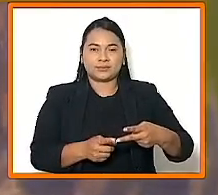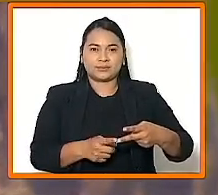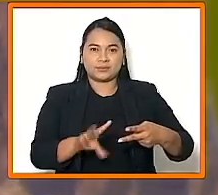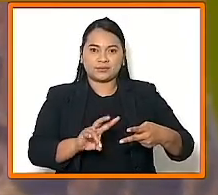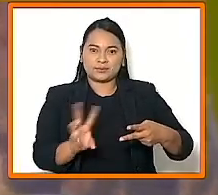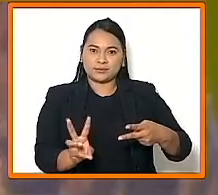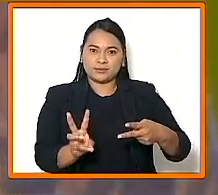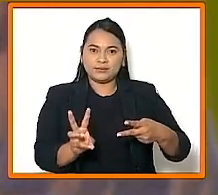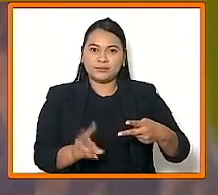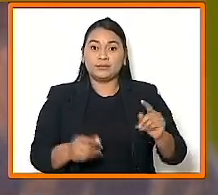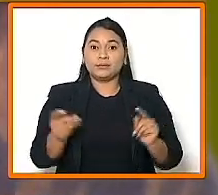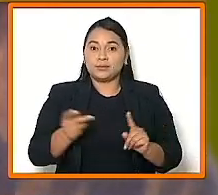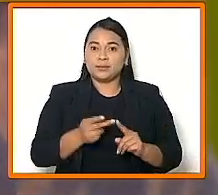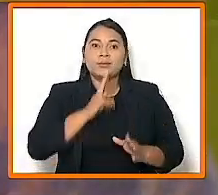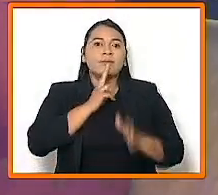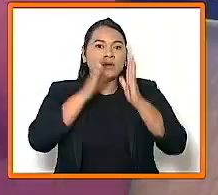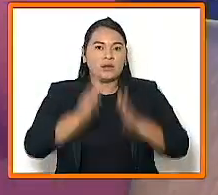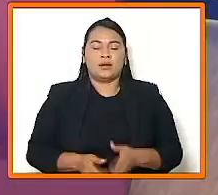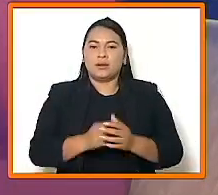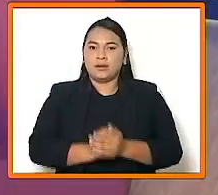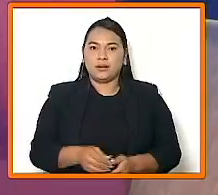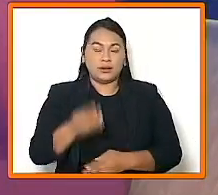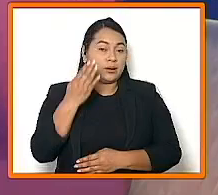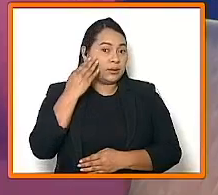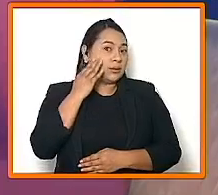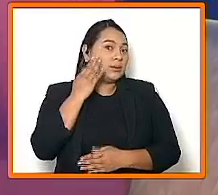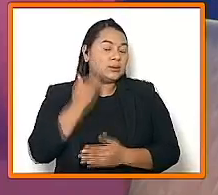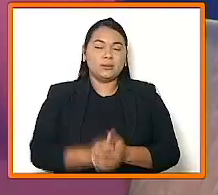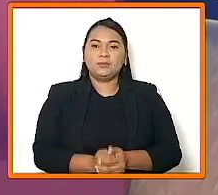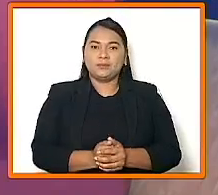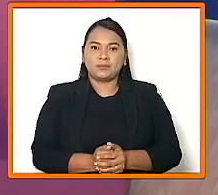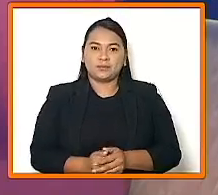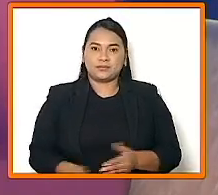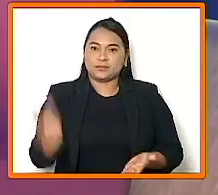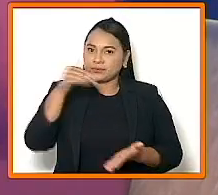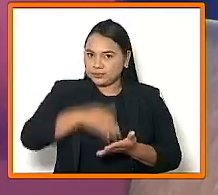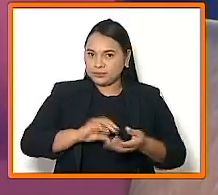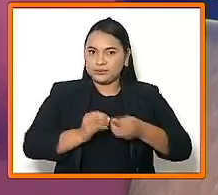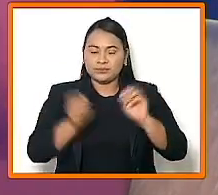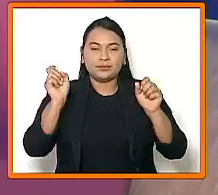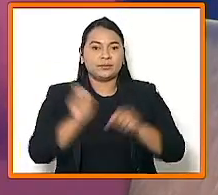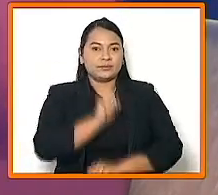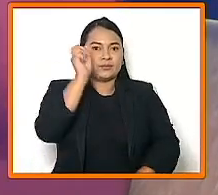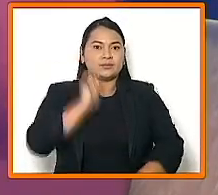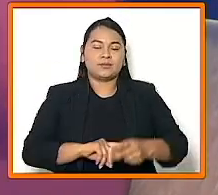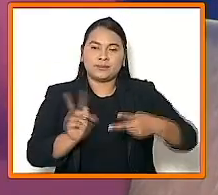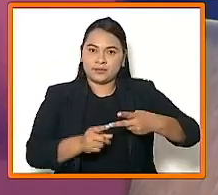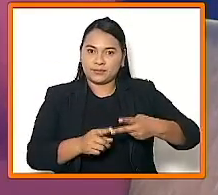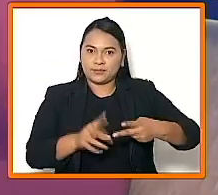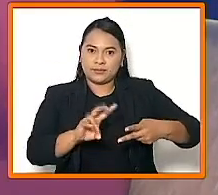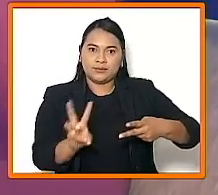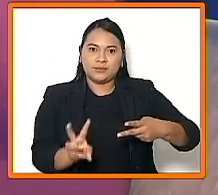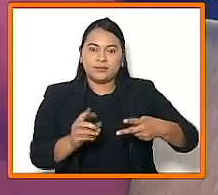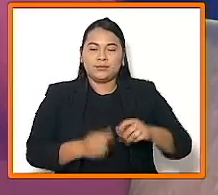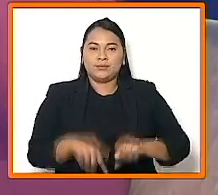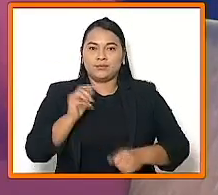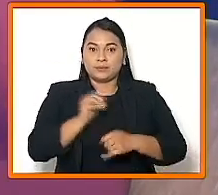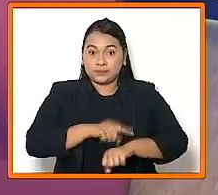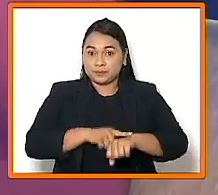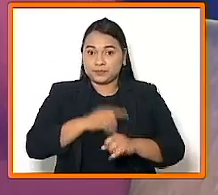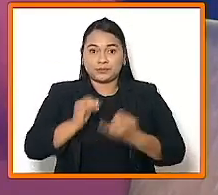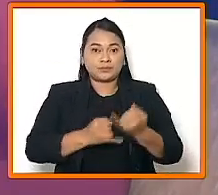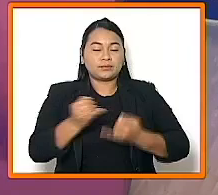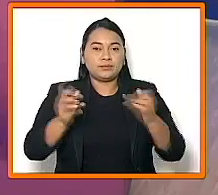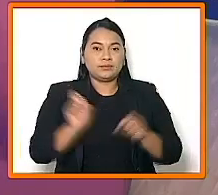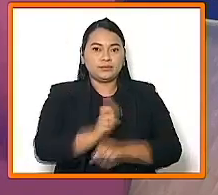ganador, 73, con su Catrachada, La Chela. Con mucho gusto te repito, el 76. Los números ganadores en premiados en